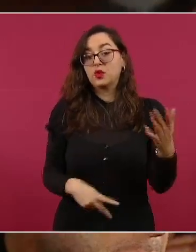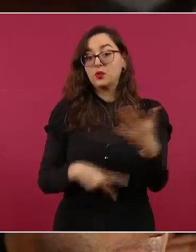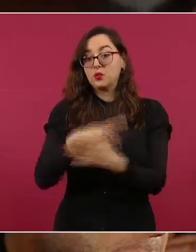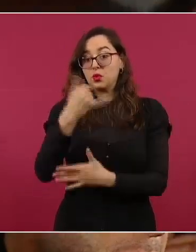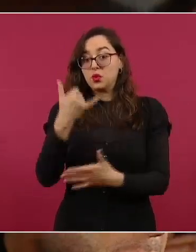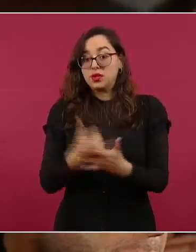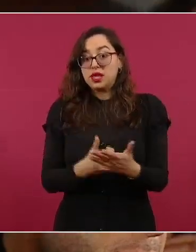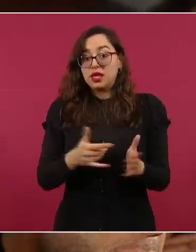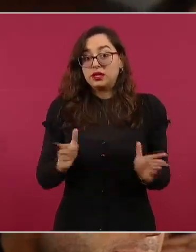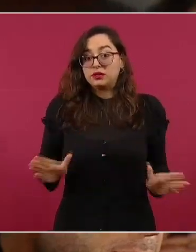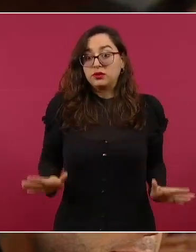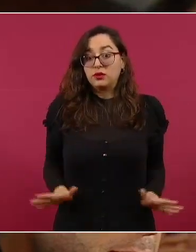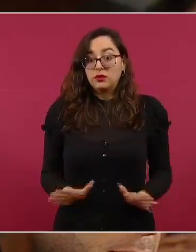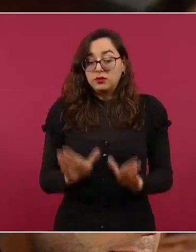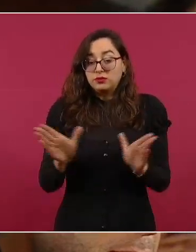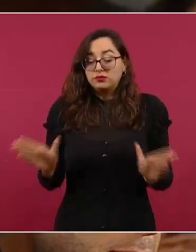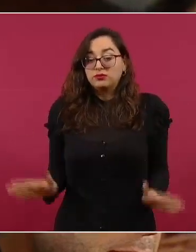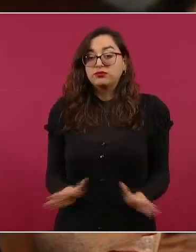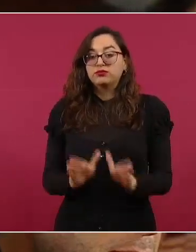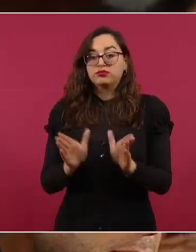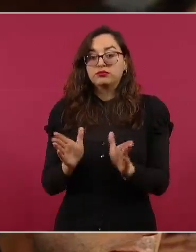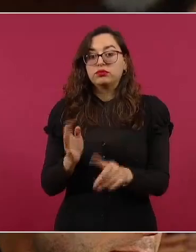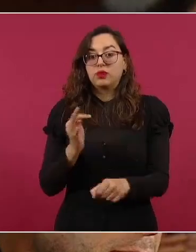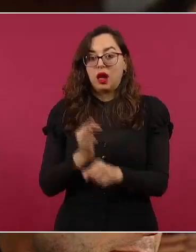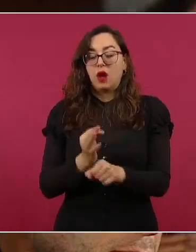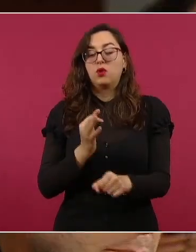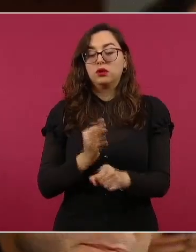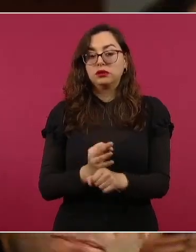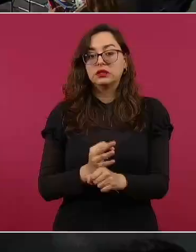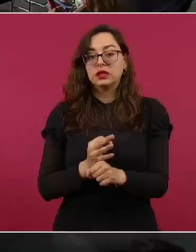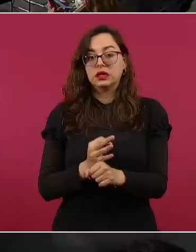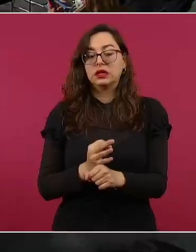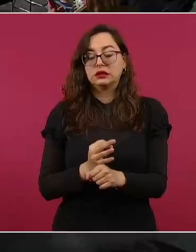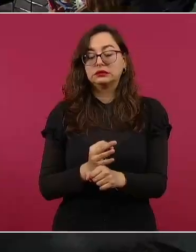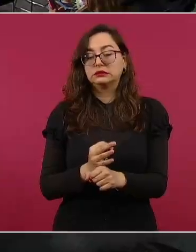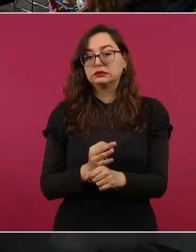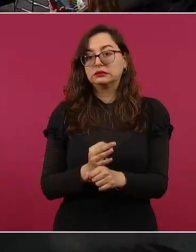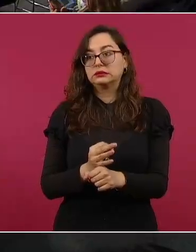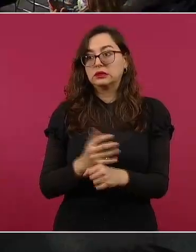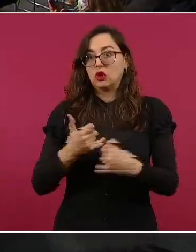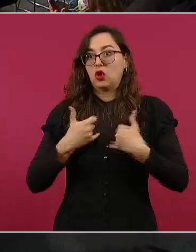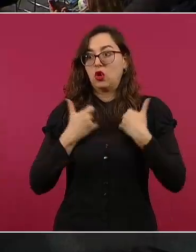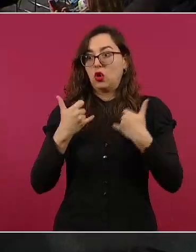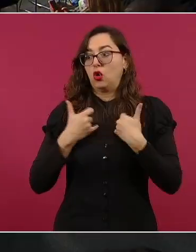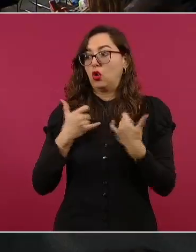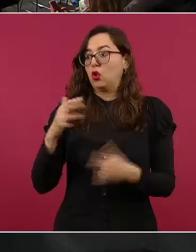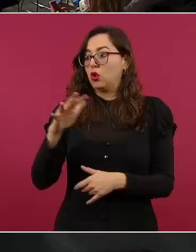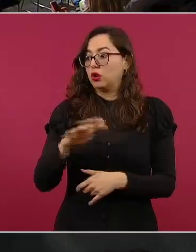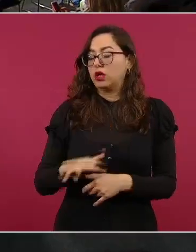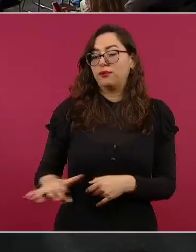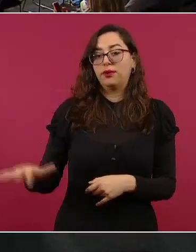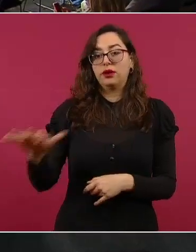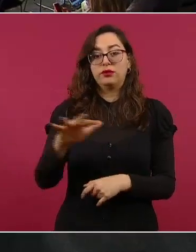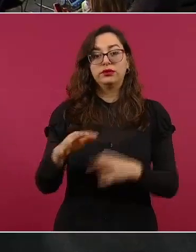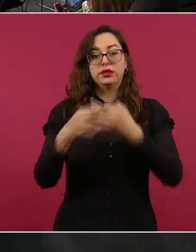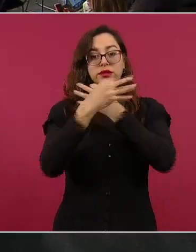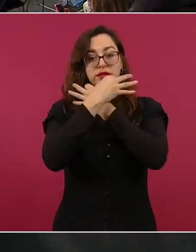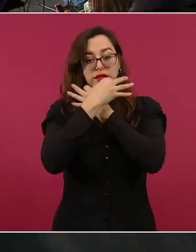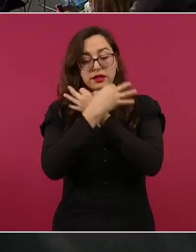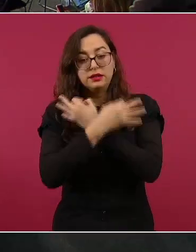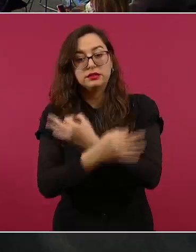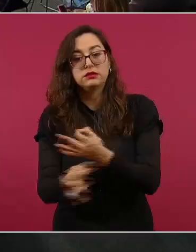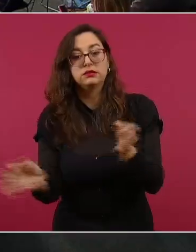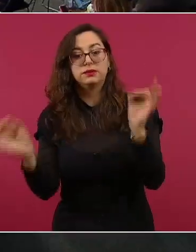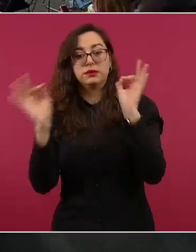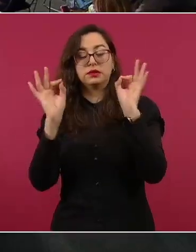mensaje que le daría en estos momentos a los jóvenes en este sentido, con este planteamiento que se espera para nuestro